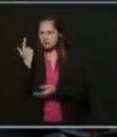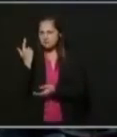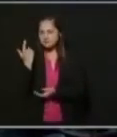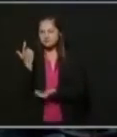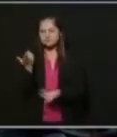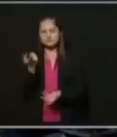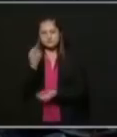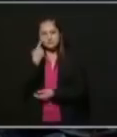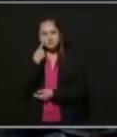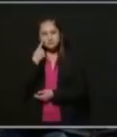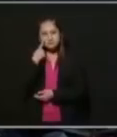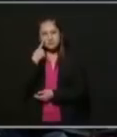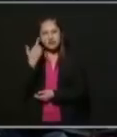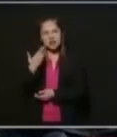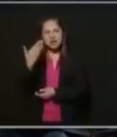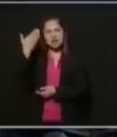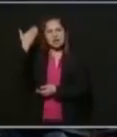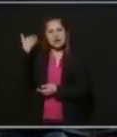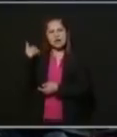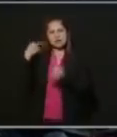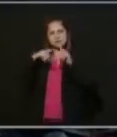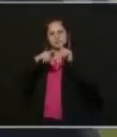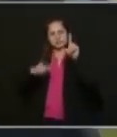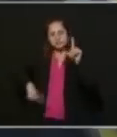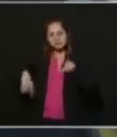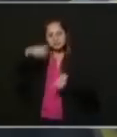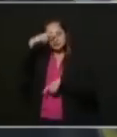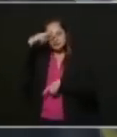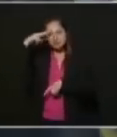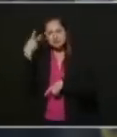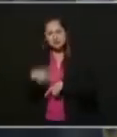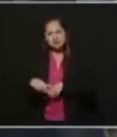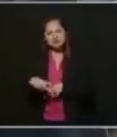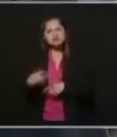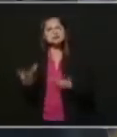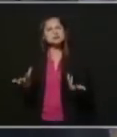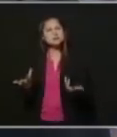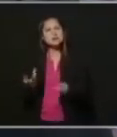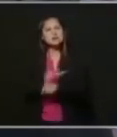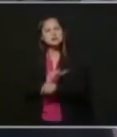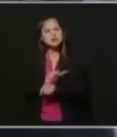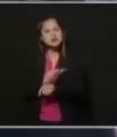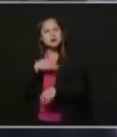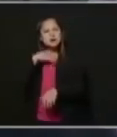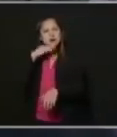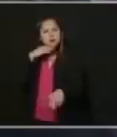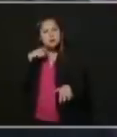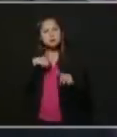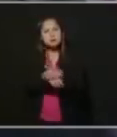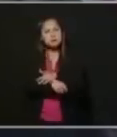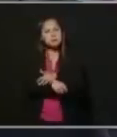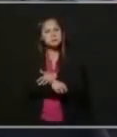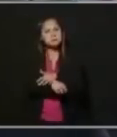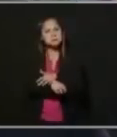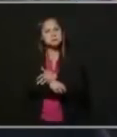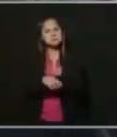vivíamos, en donde reinaba la corrupción